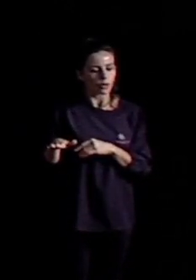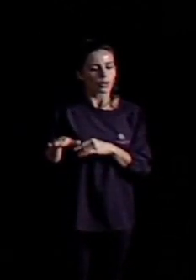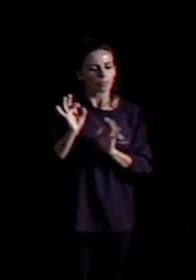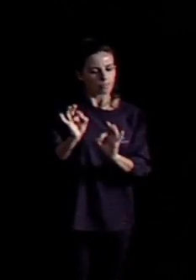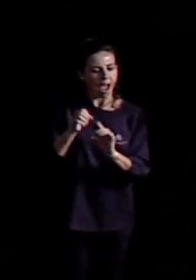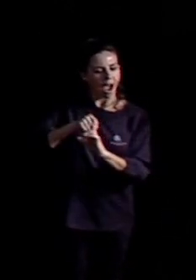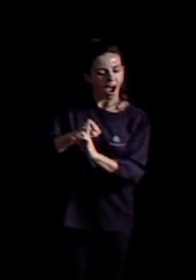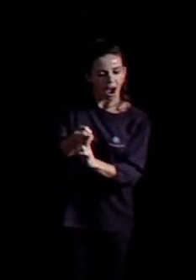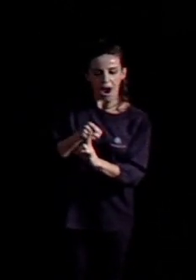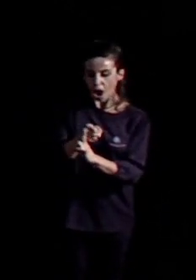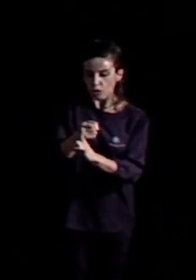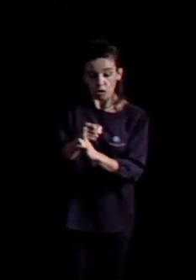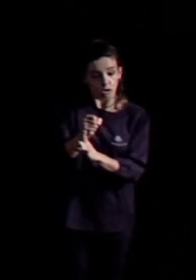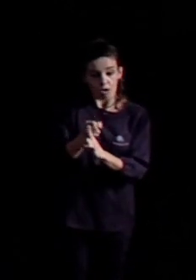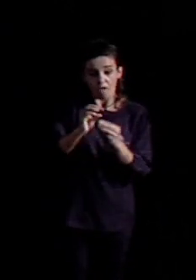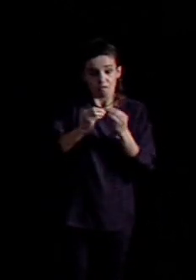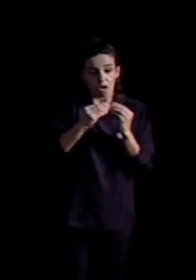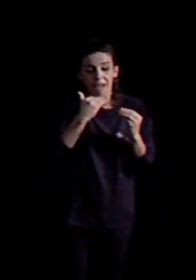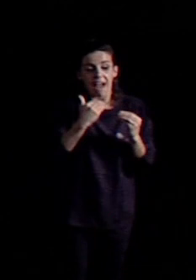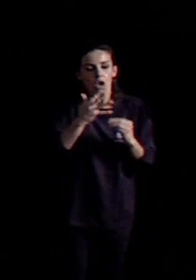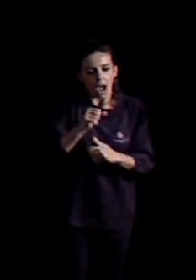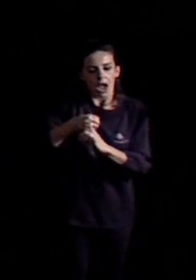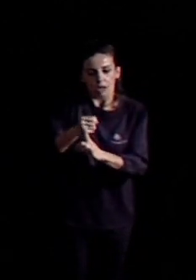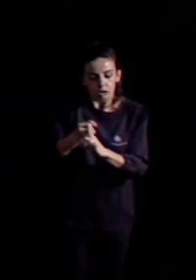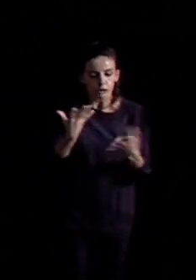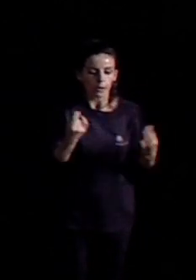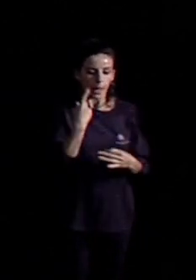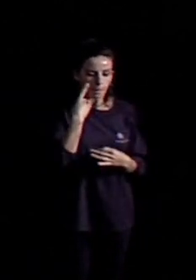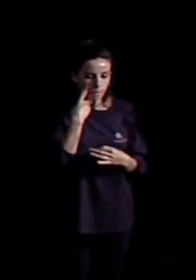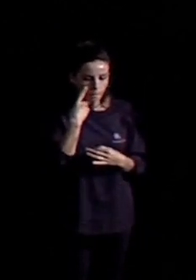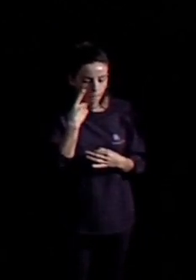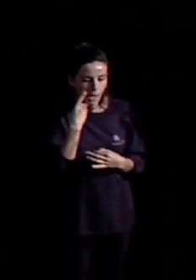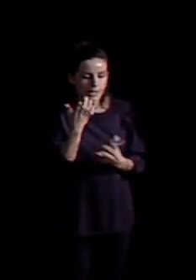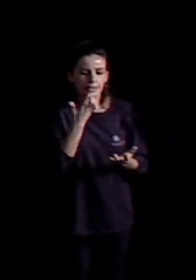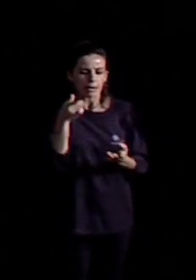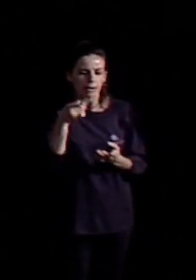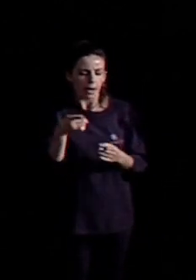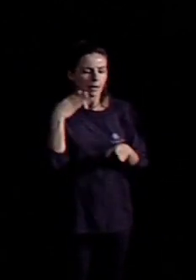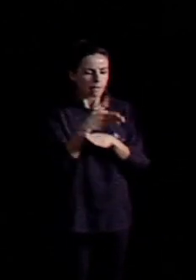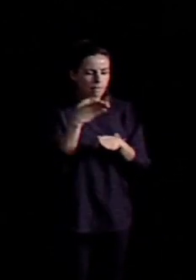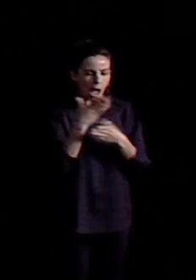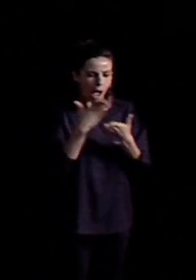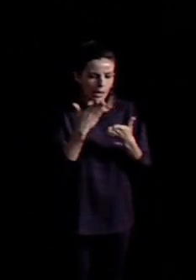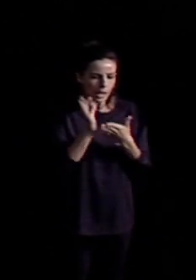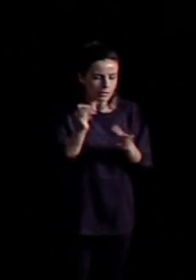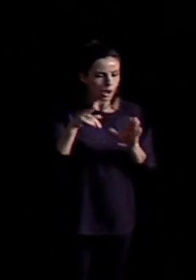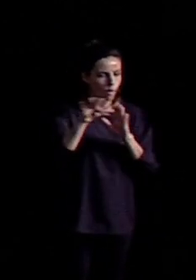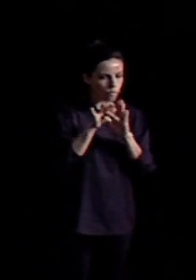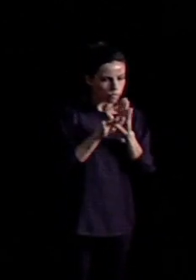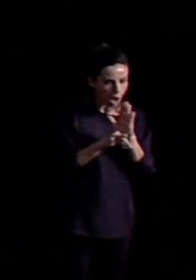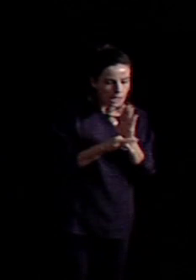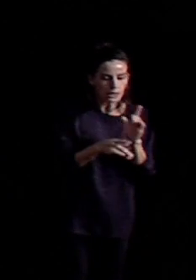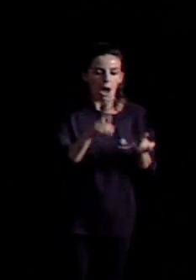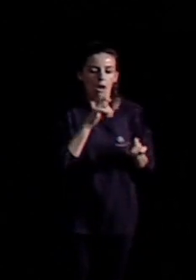acosado de alguna manera, pues que vigilen el absentismo escolar, el descenso del rendimiento